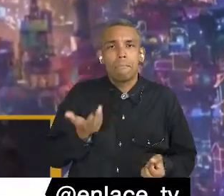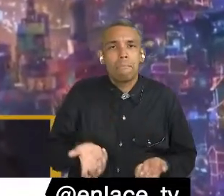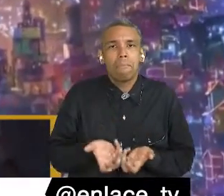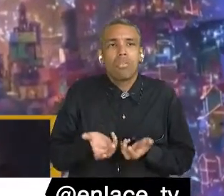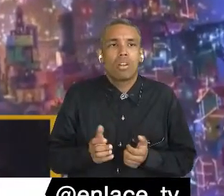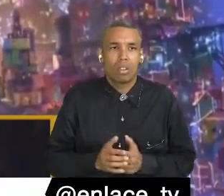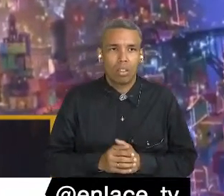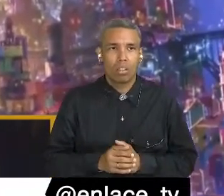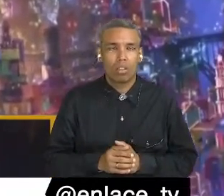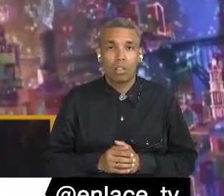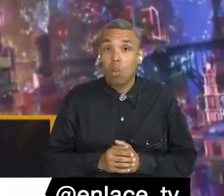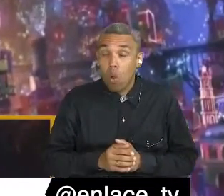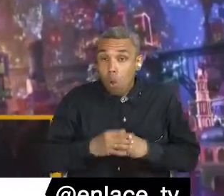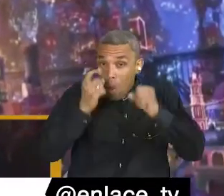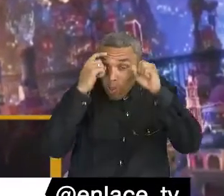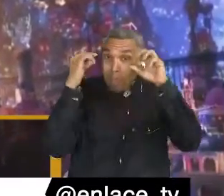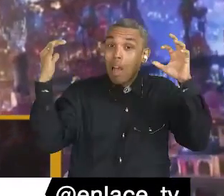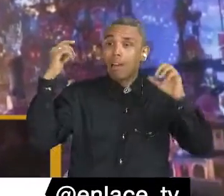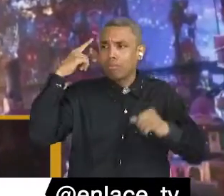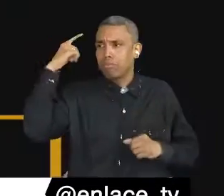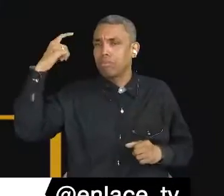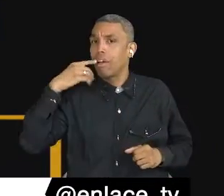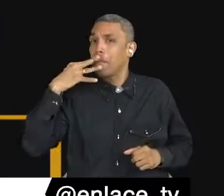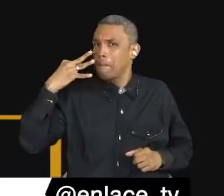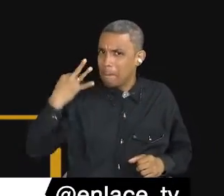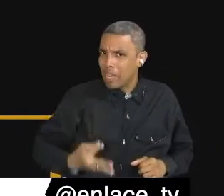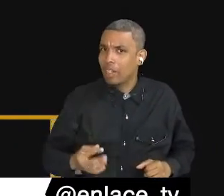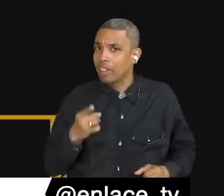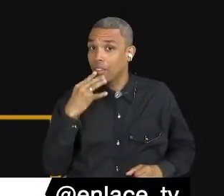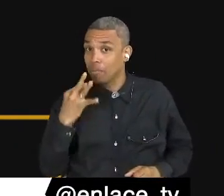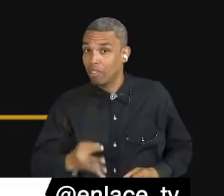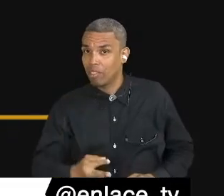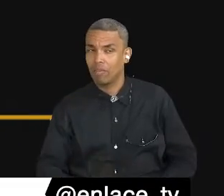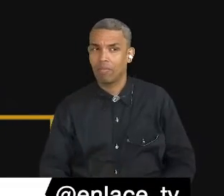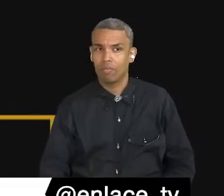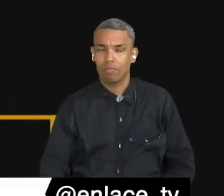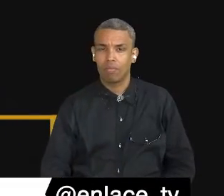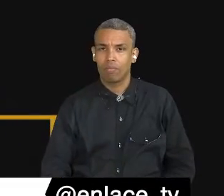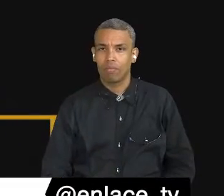Entonces no es un sueño. Estáis ahí de verdad.